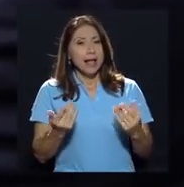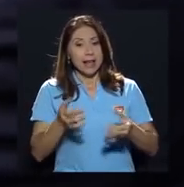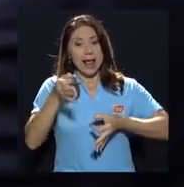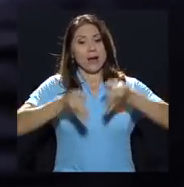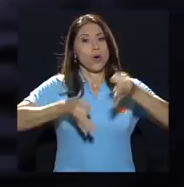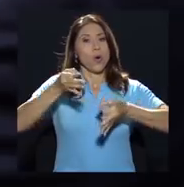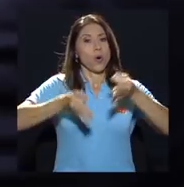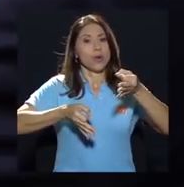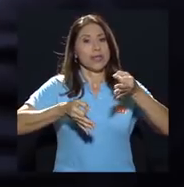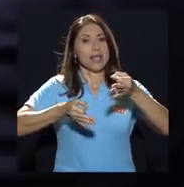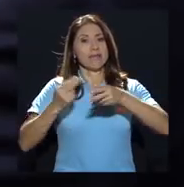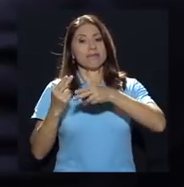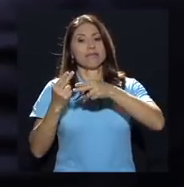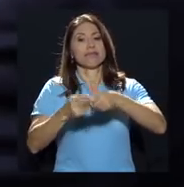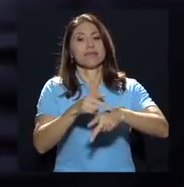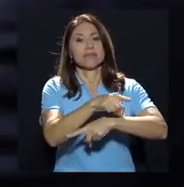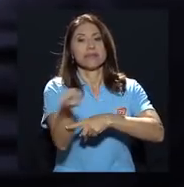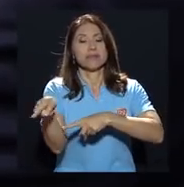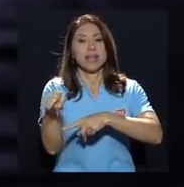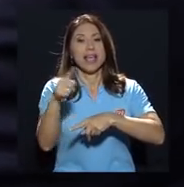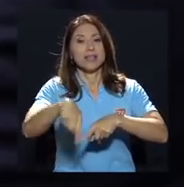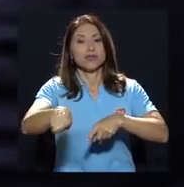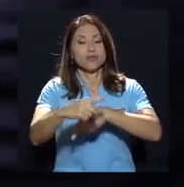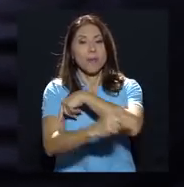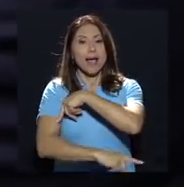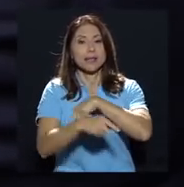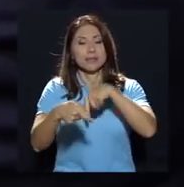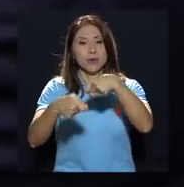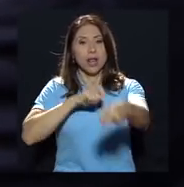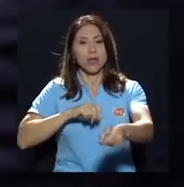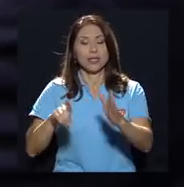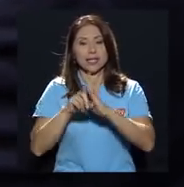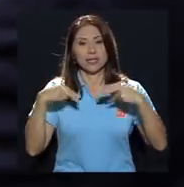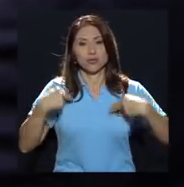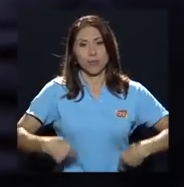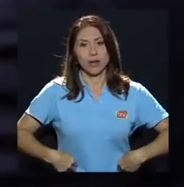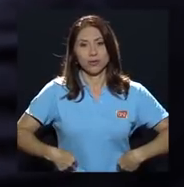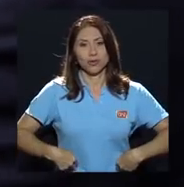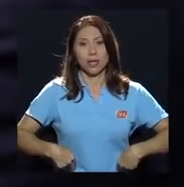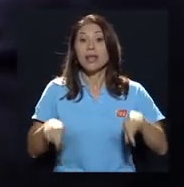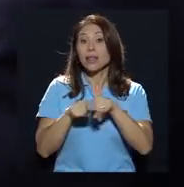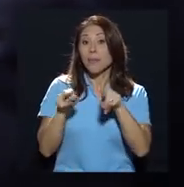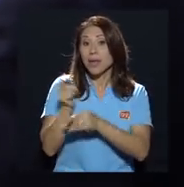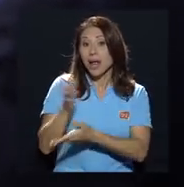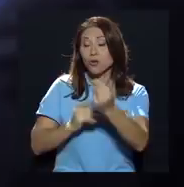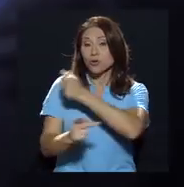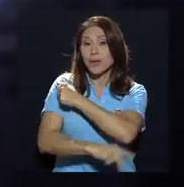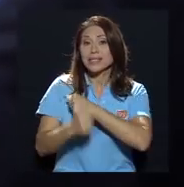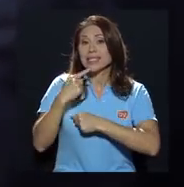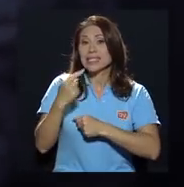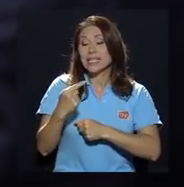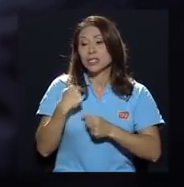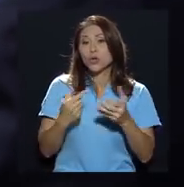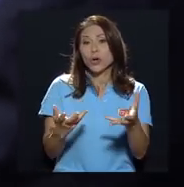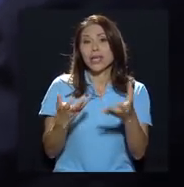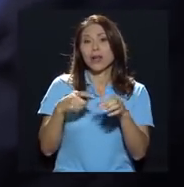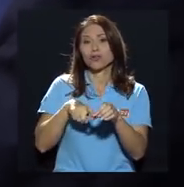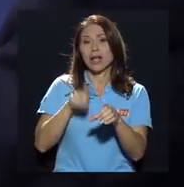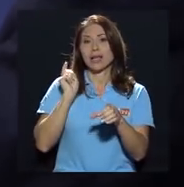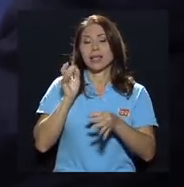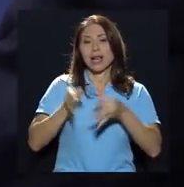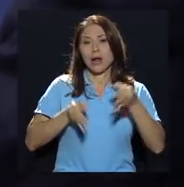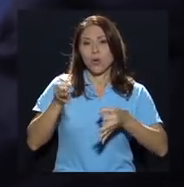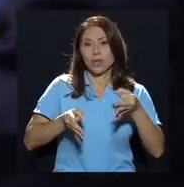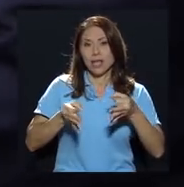llamados por la corte como violadores de derechos humanos como como estados que también han dicho me quiero salir de la corte y